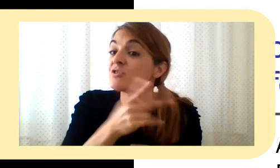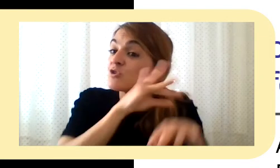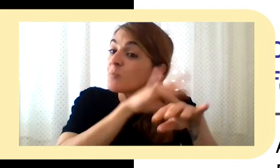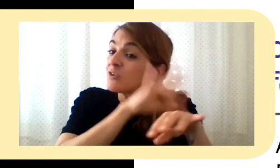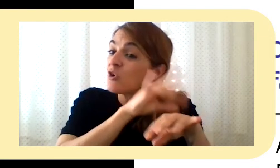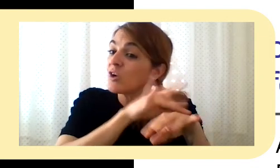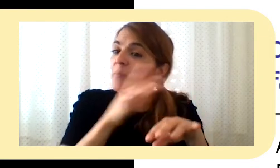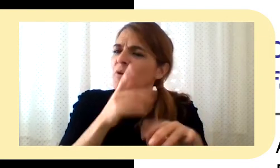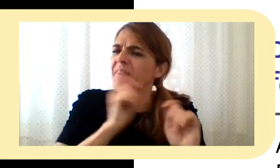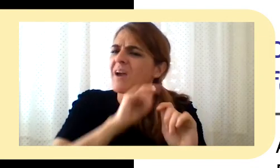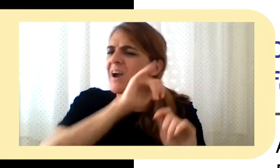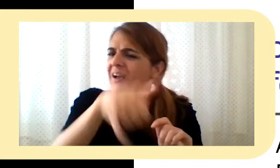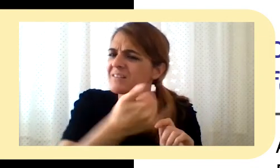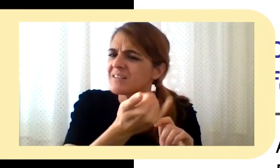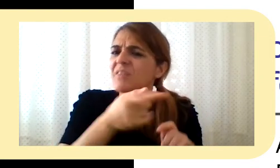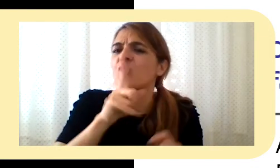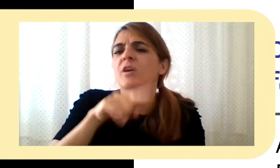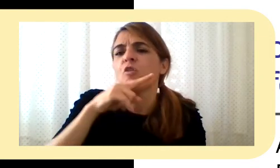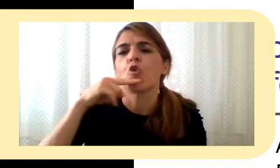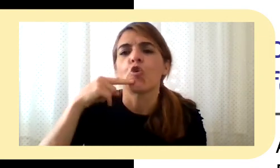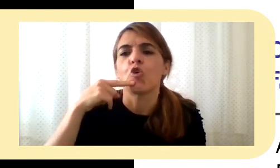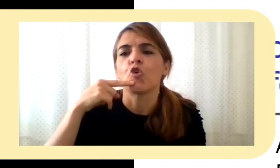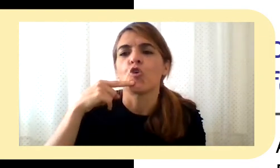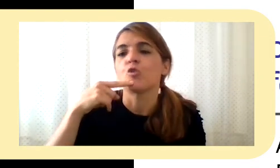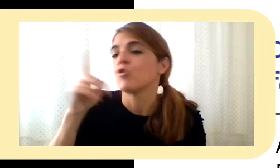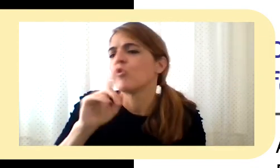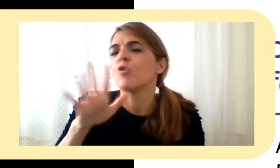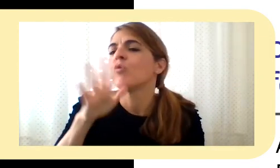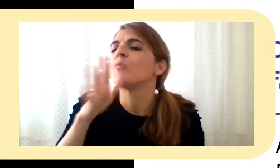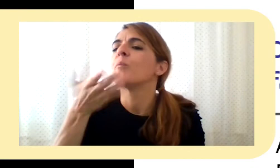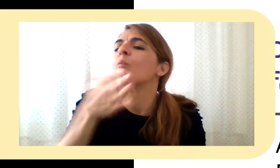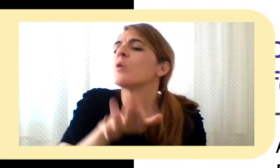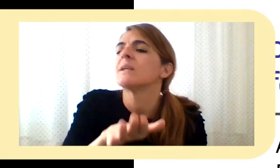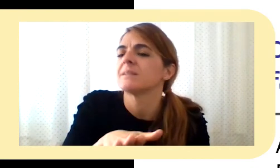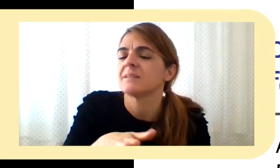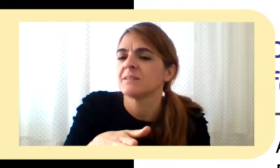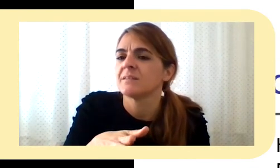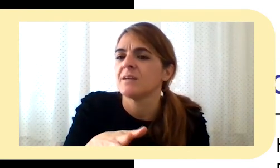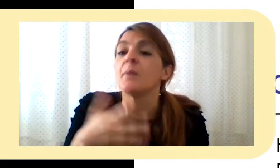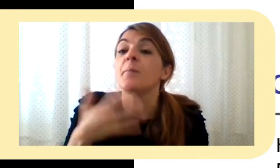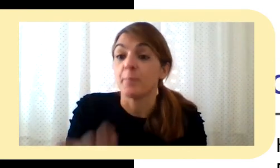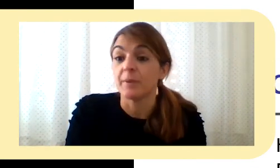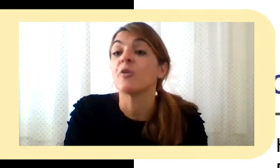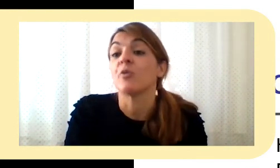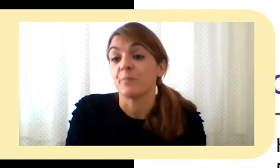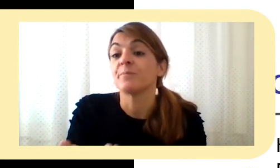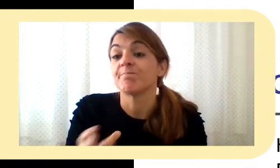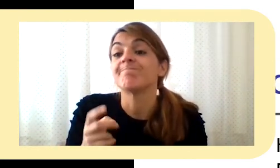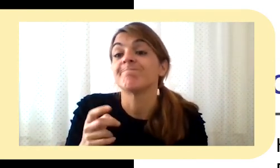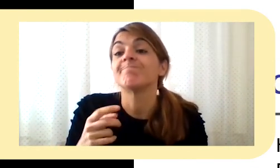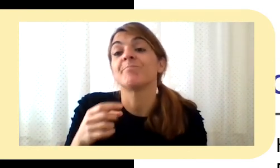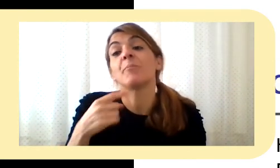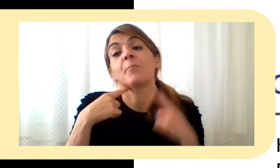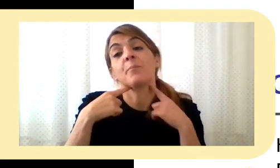dolor, no matará, o sea, no es causa de muerte inminente, pero es causa de pérdida de calidad de vida. Y